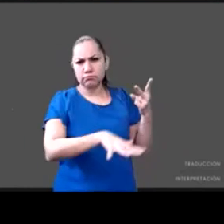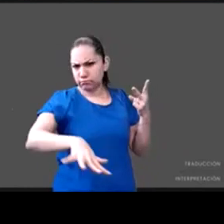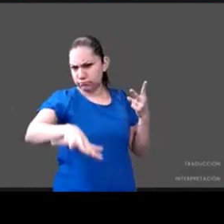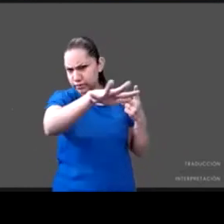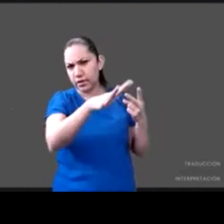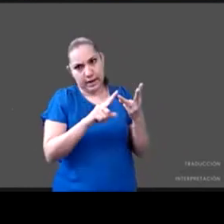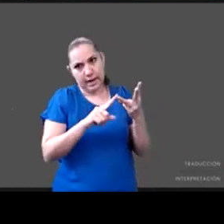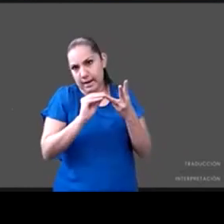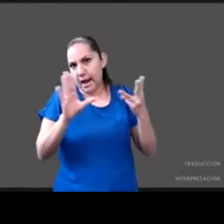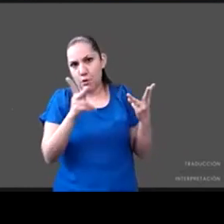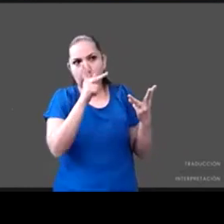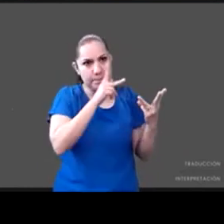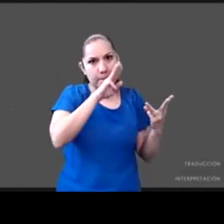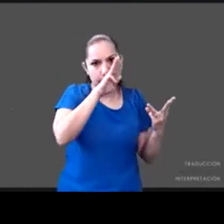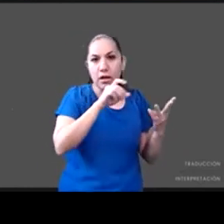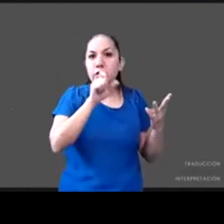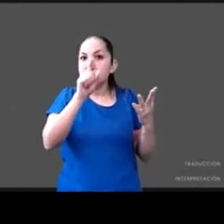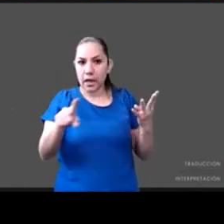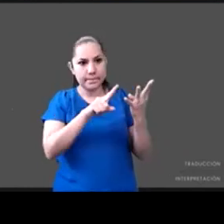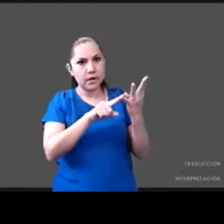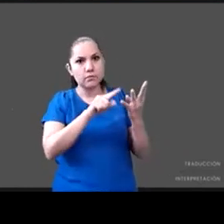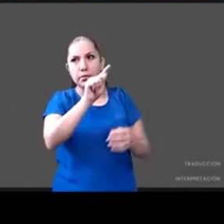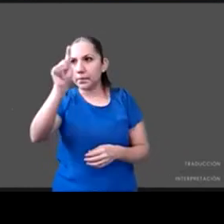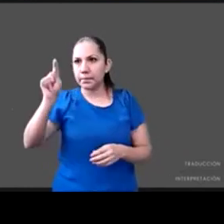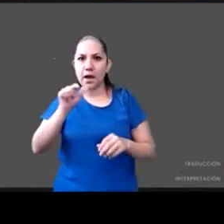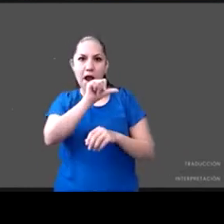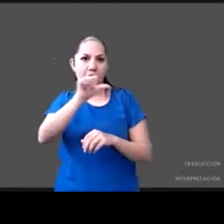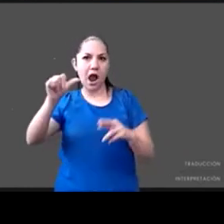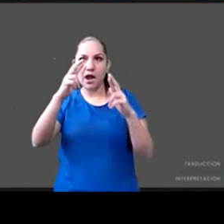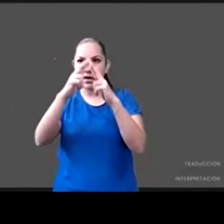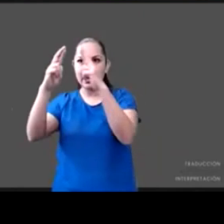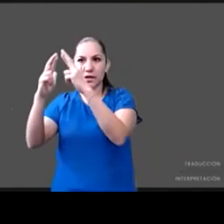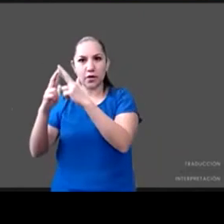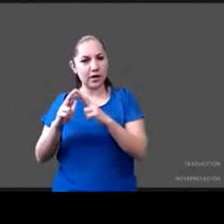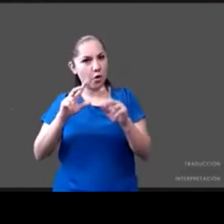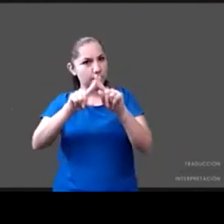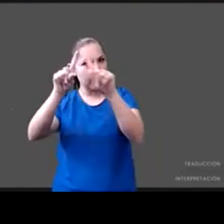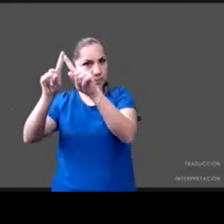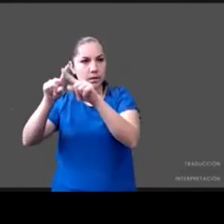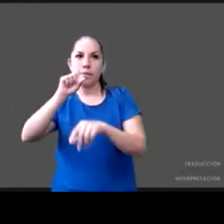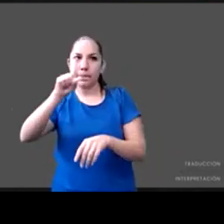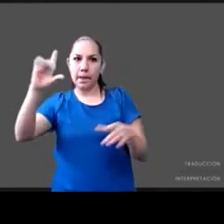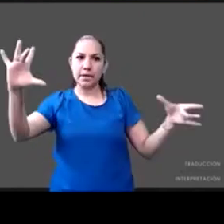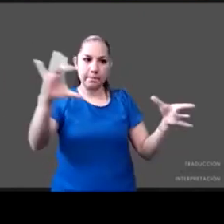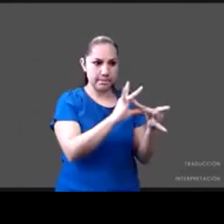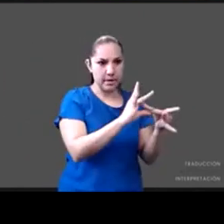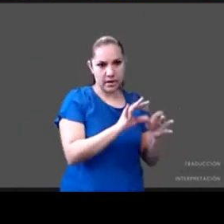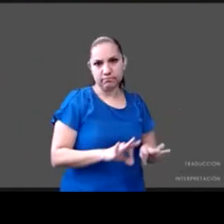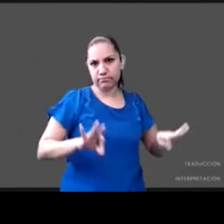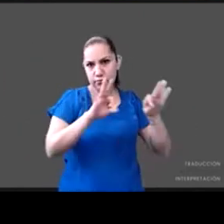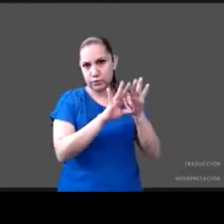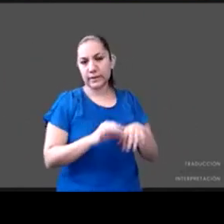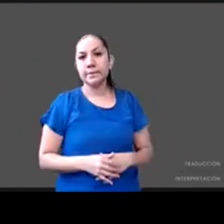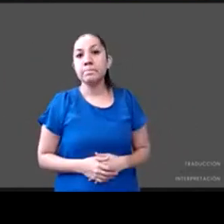también de las iglesias que están presentes en todo el territorio nacional, ¿no? Y que en donde se vincula la gran mayoría de